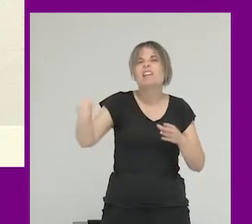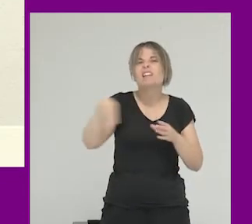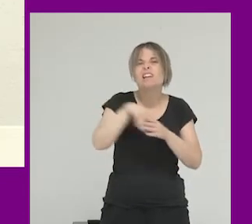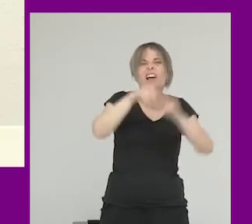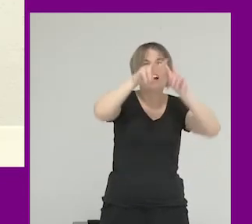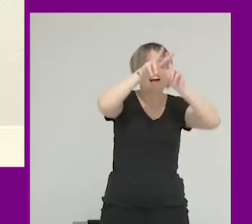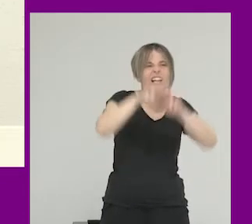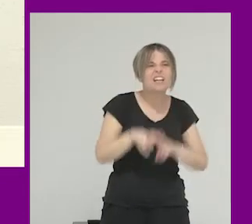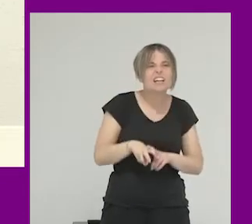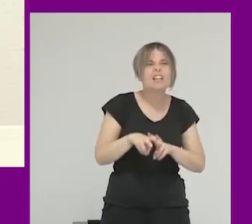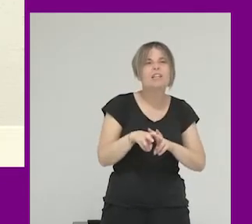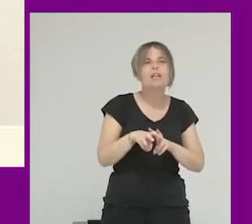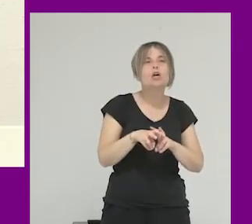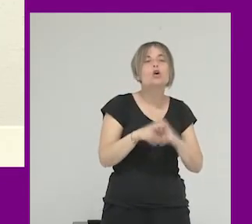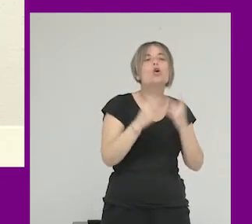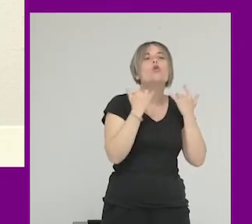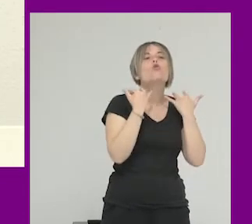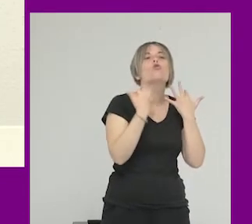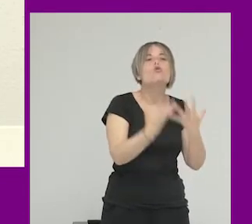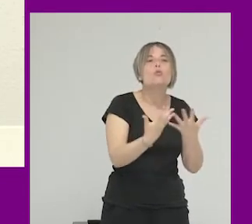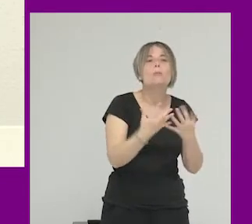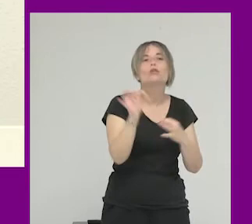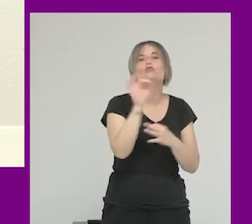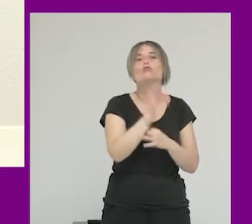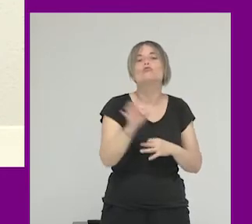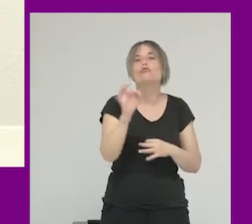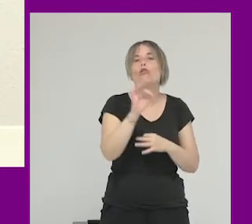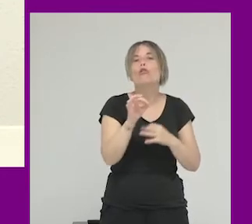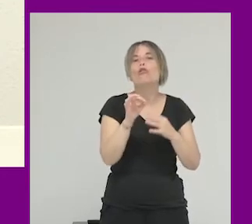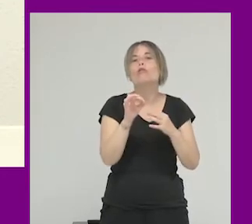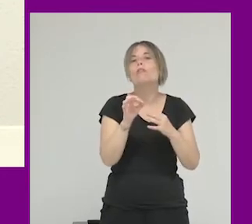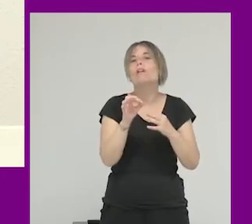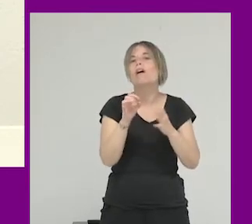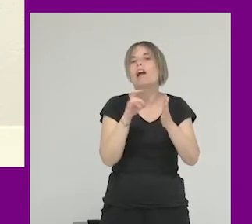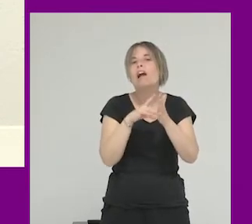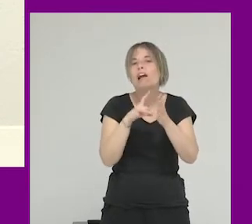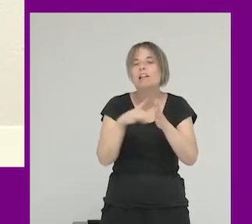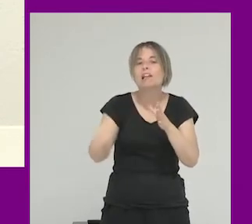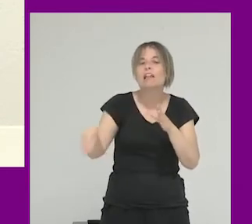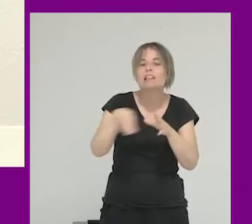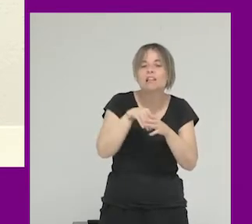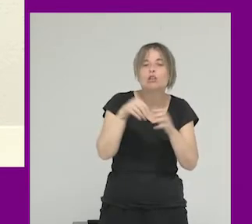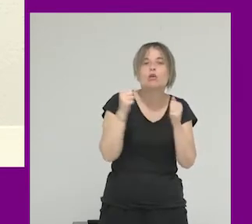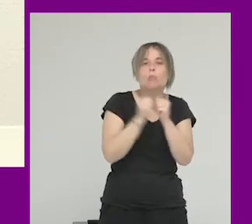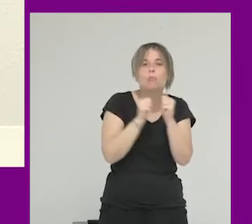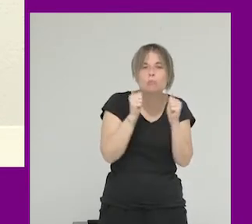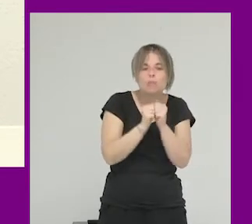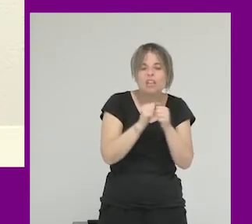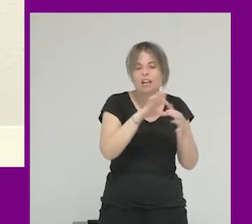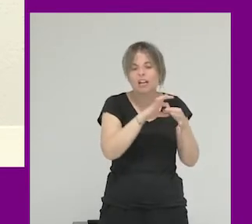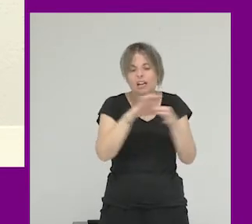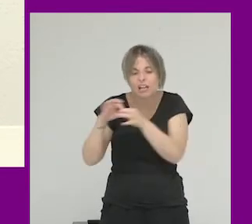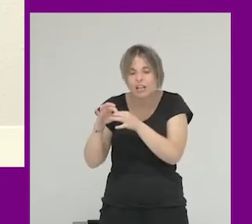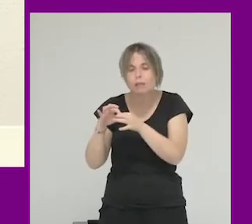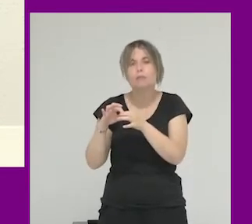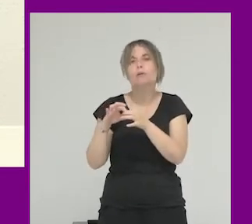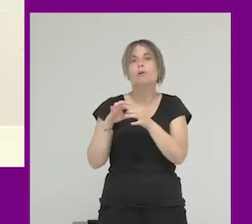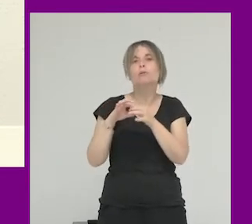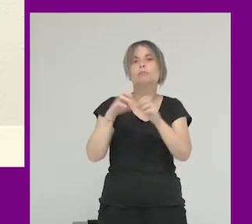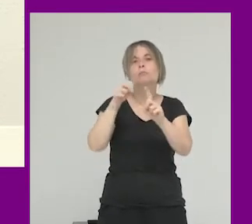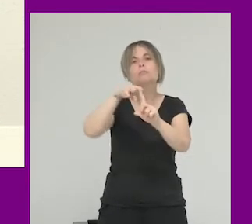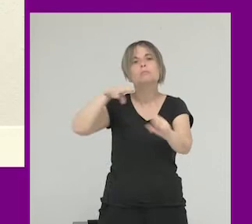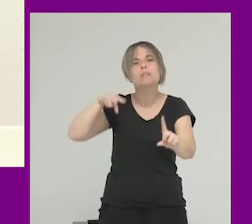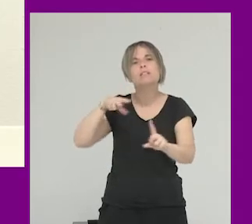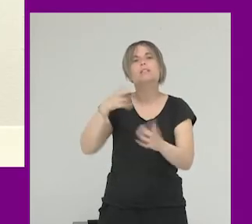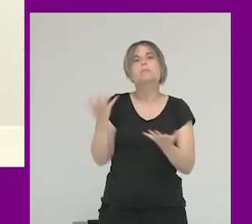analizar la secuencia de los números primos o la calidad que contiene una piedra determinada con la perspectiva de género? ¿No?